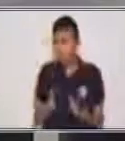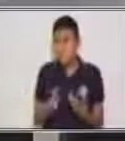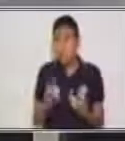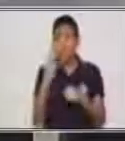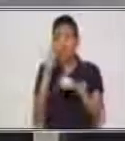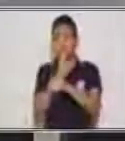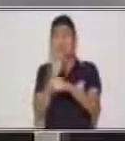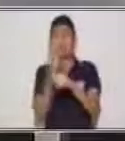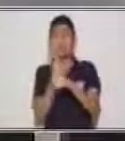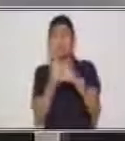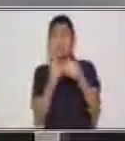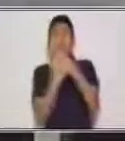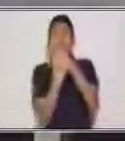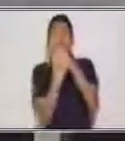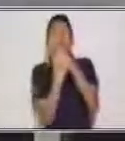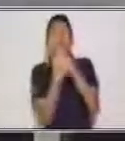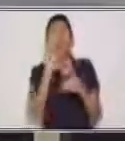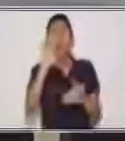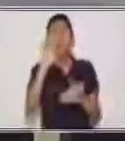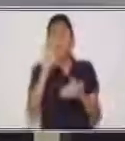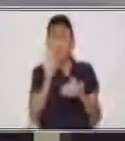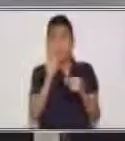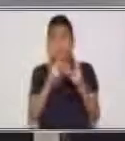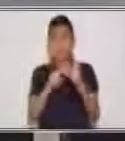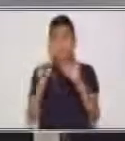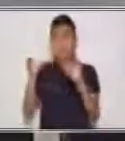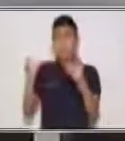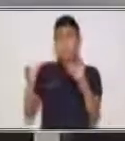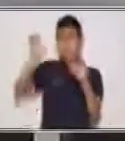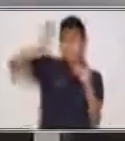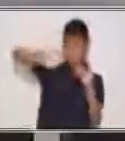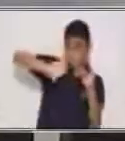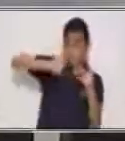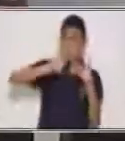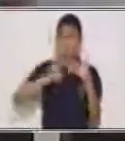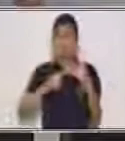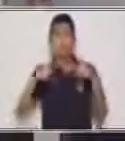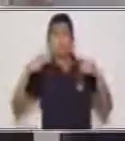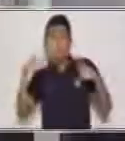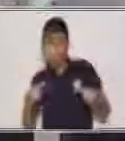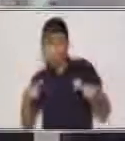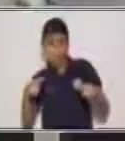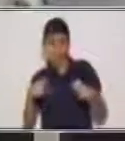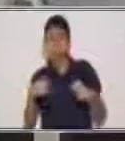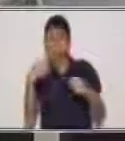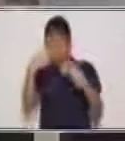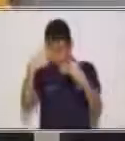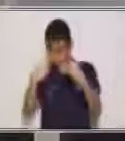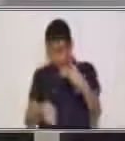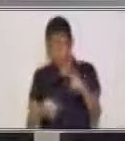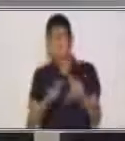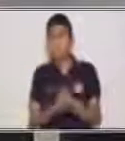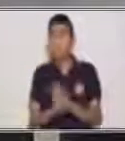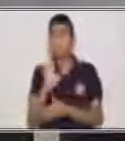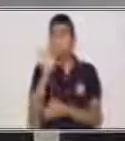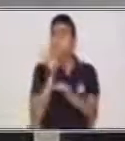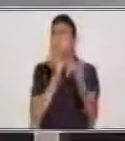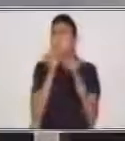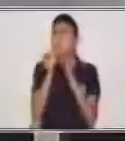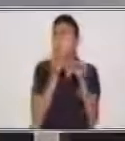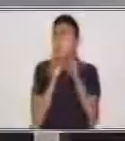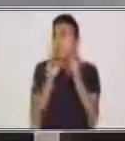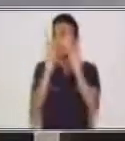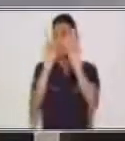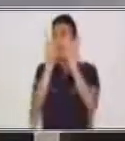una vela, un vaso de vidrio, un plato con agua y colorante. Y ahora veremos la explicación, cuál es la